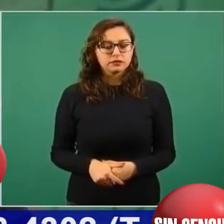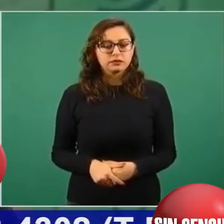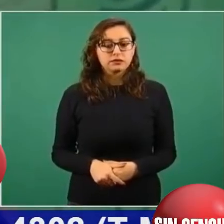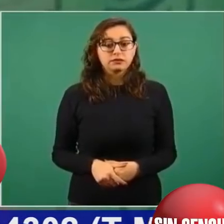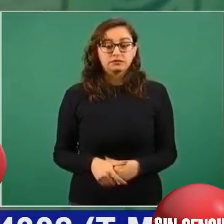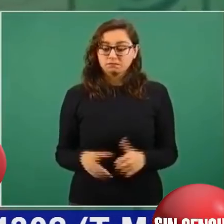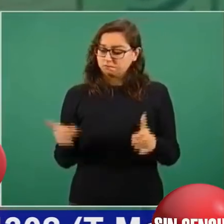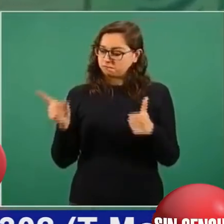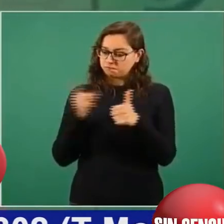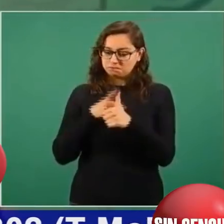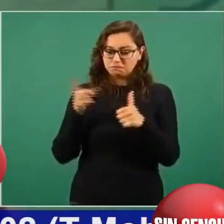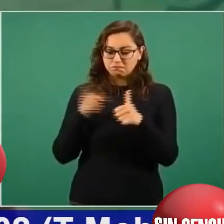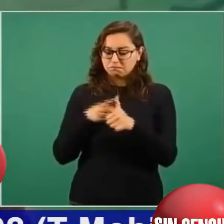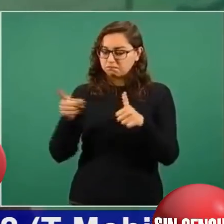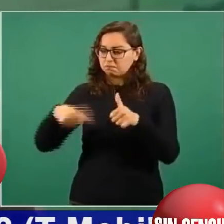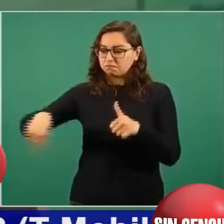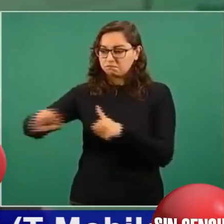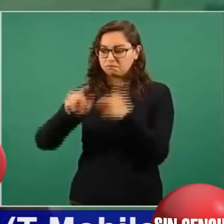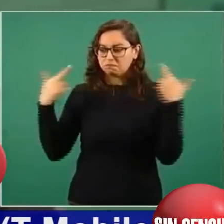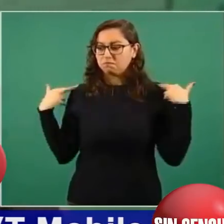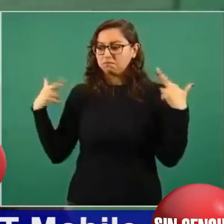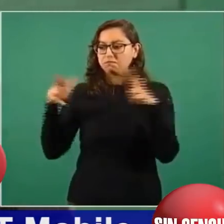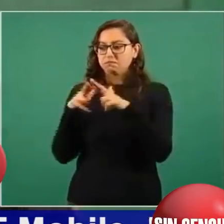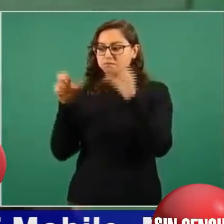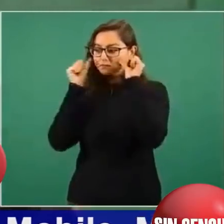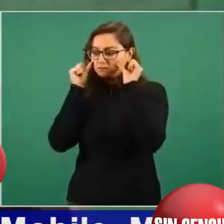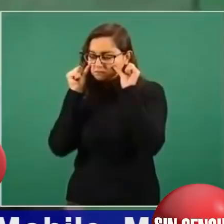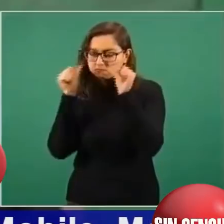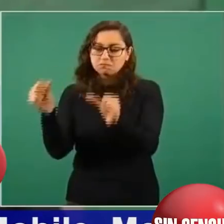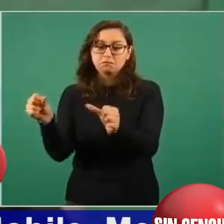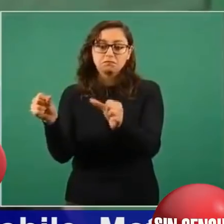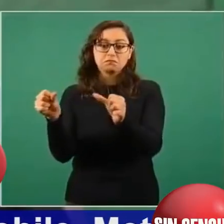son los maestros. ¿Qué resultados hemos tenido?